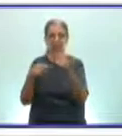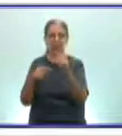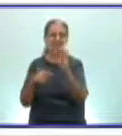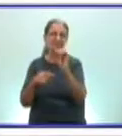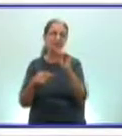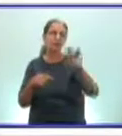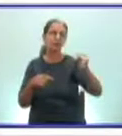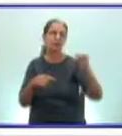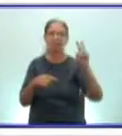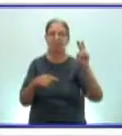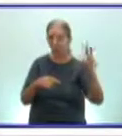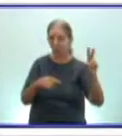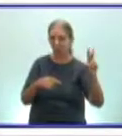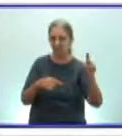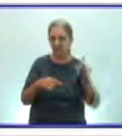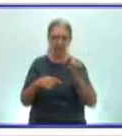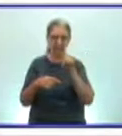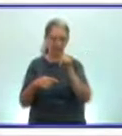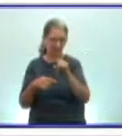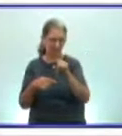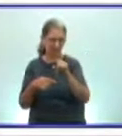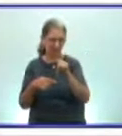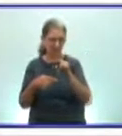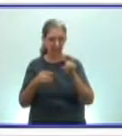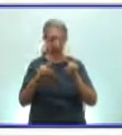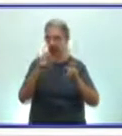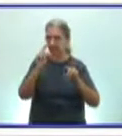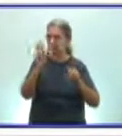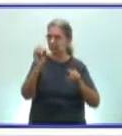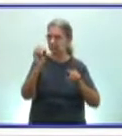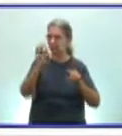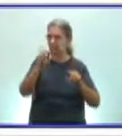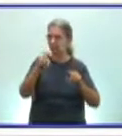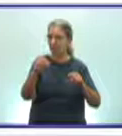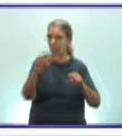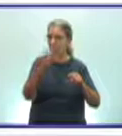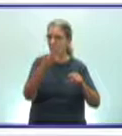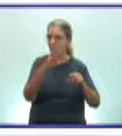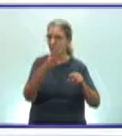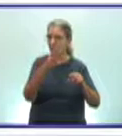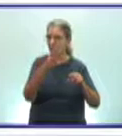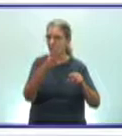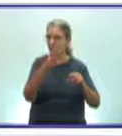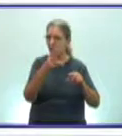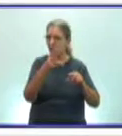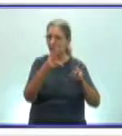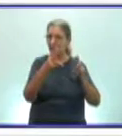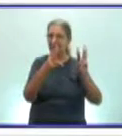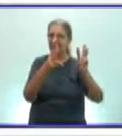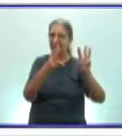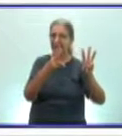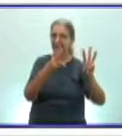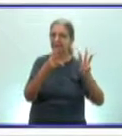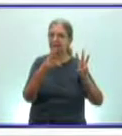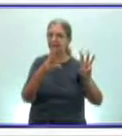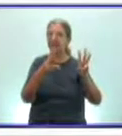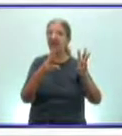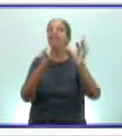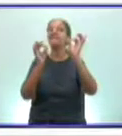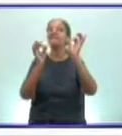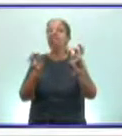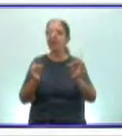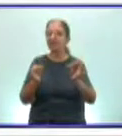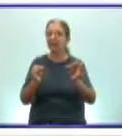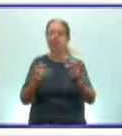entonces verificar que en este caso esta proposición sí es verdadera. Si vas